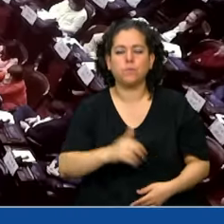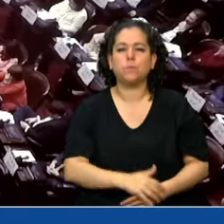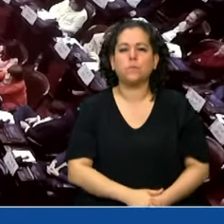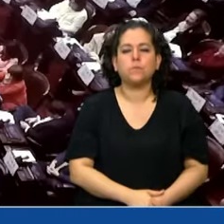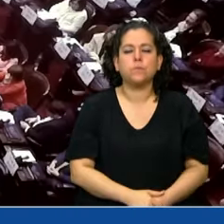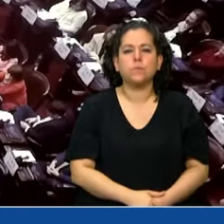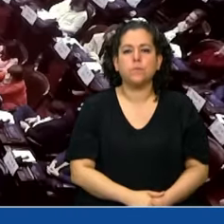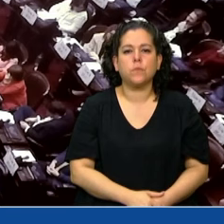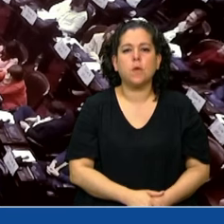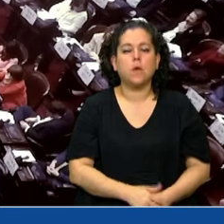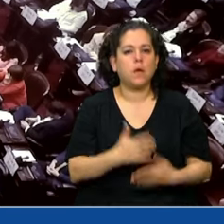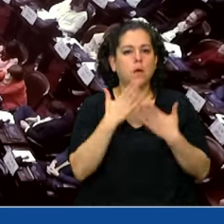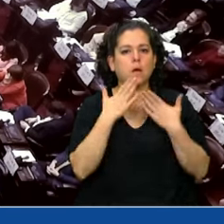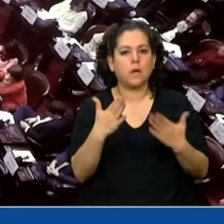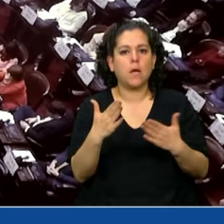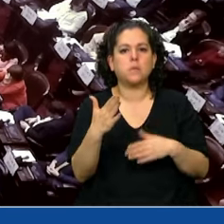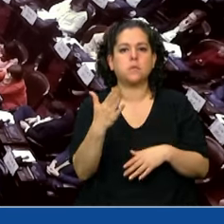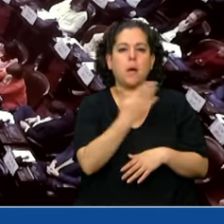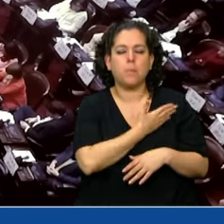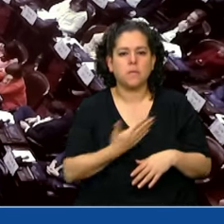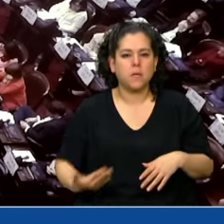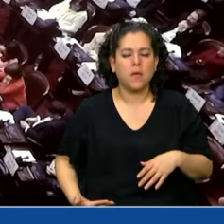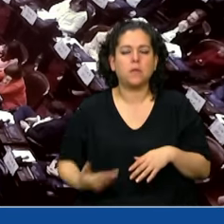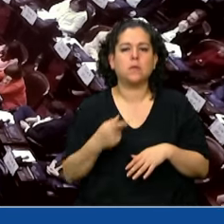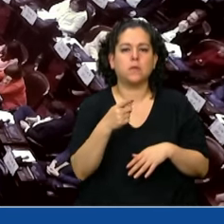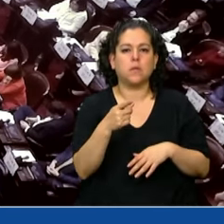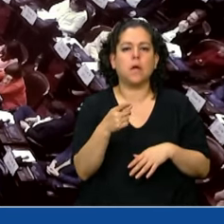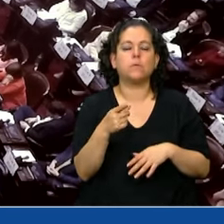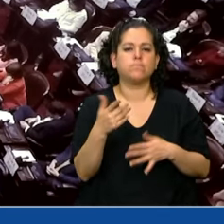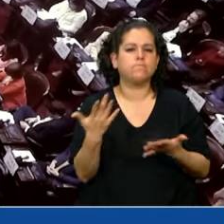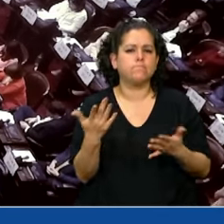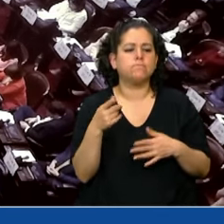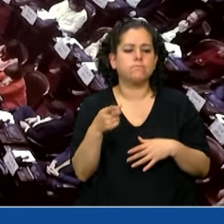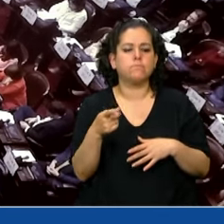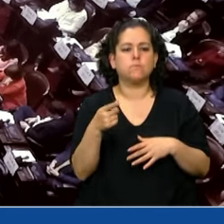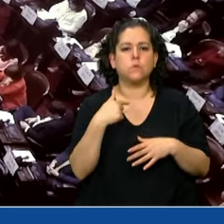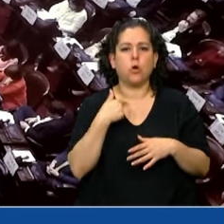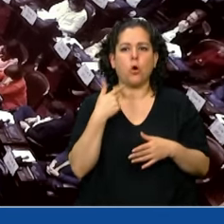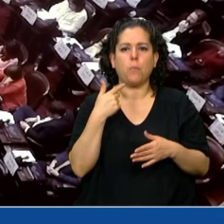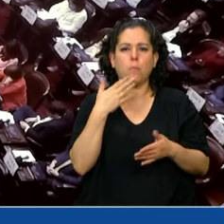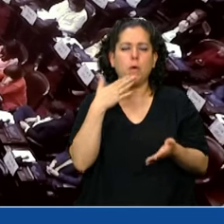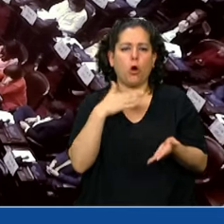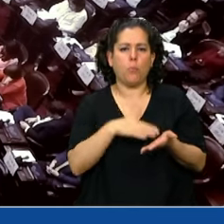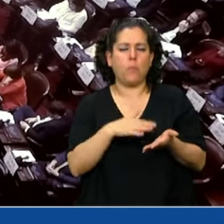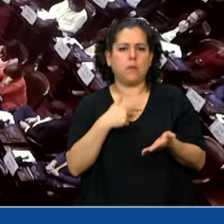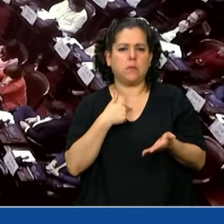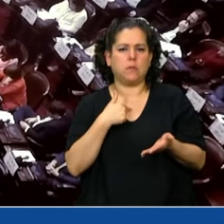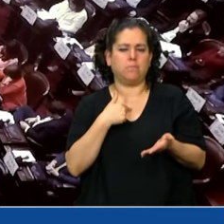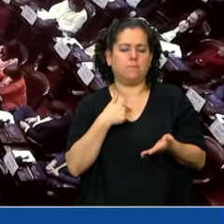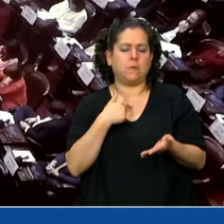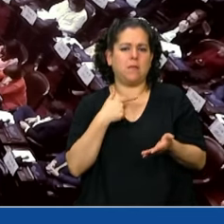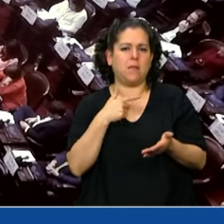caliba gracias señora presidenta como me comprometí con la diputada